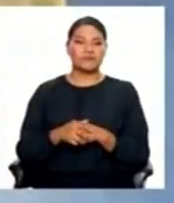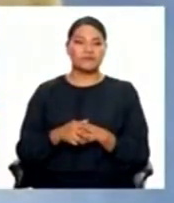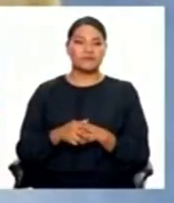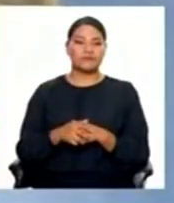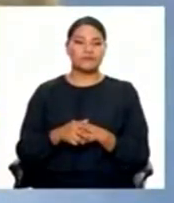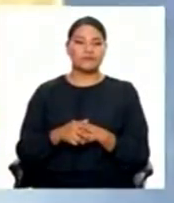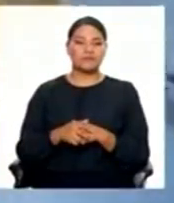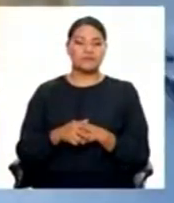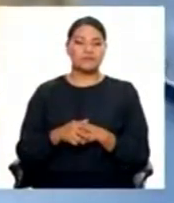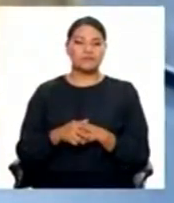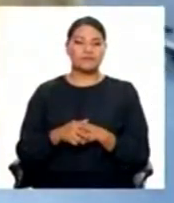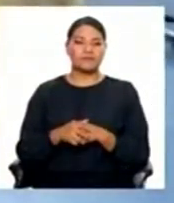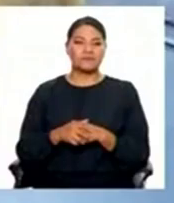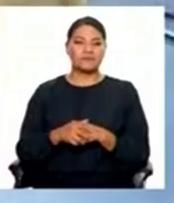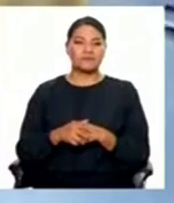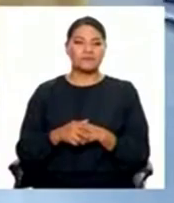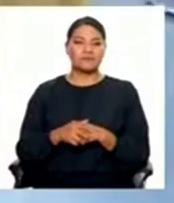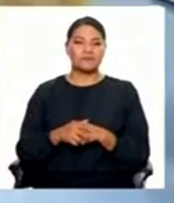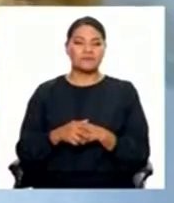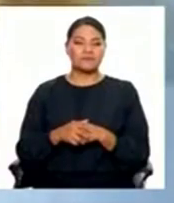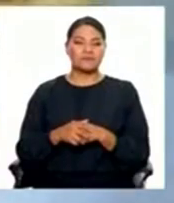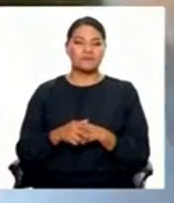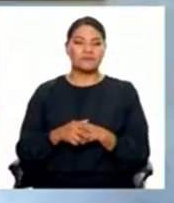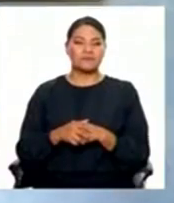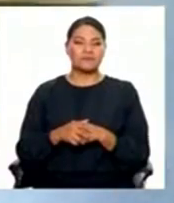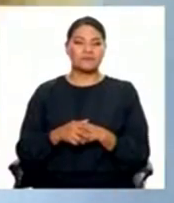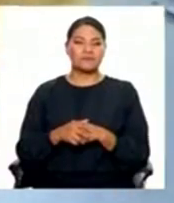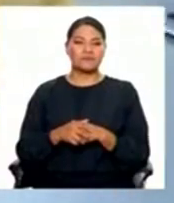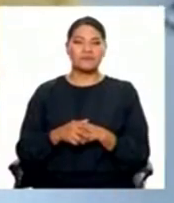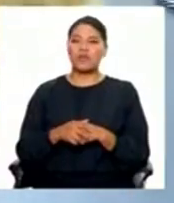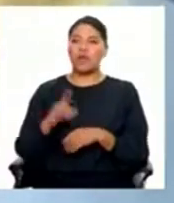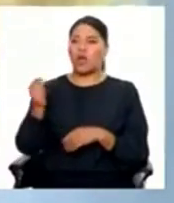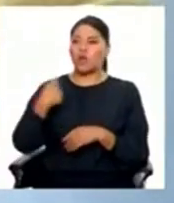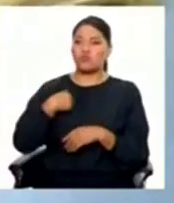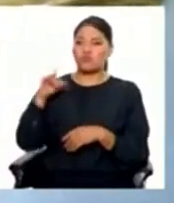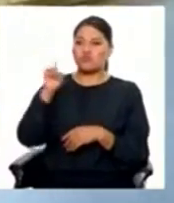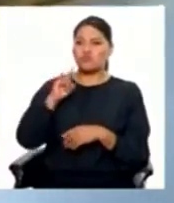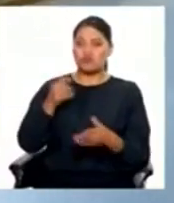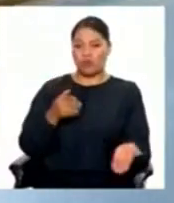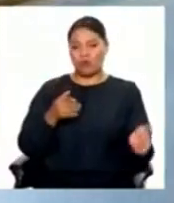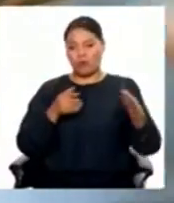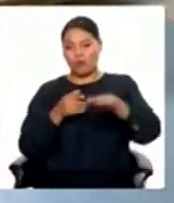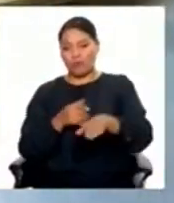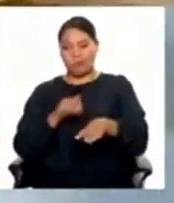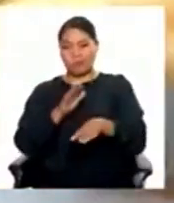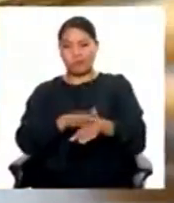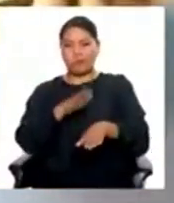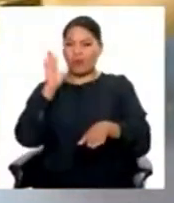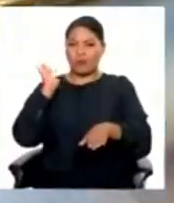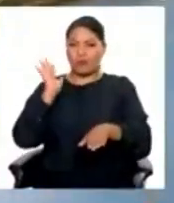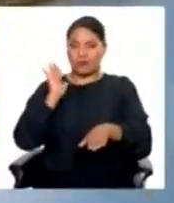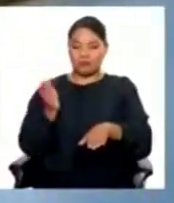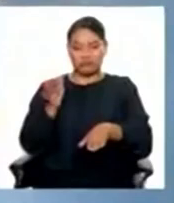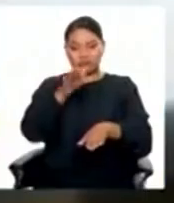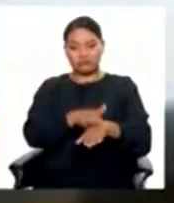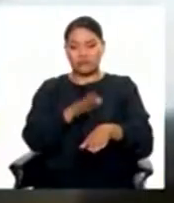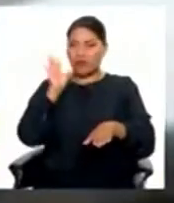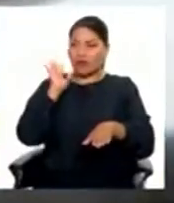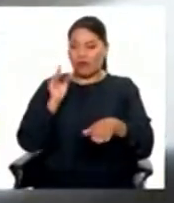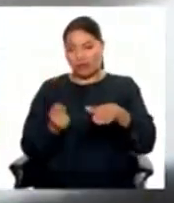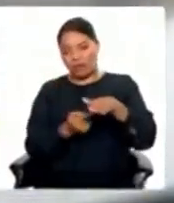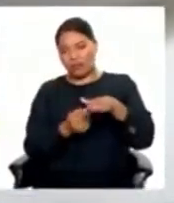la otra cara. Eso nunca pasó. Pero ese cara no usado, solo usaba un papel por debajo, así son, pero no